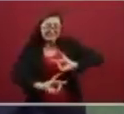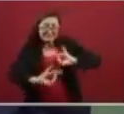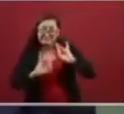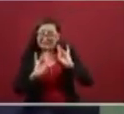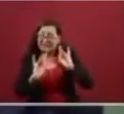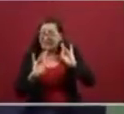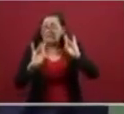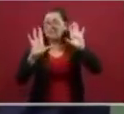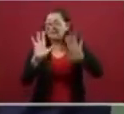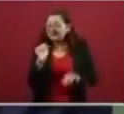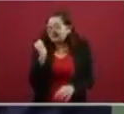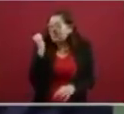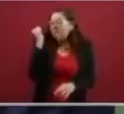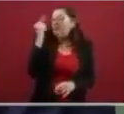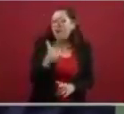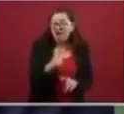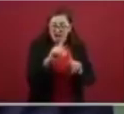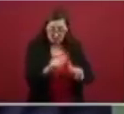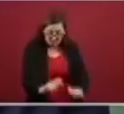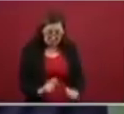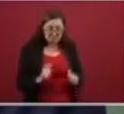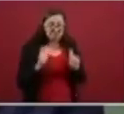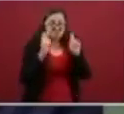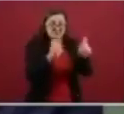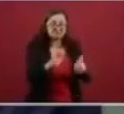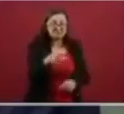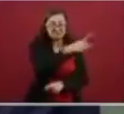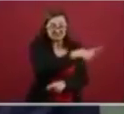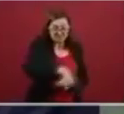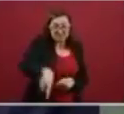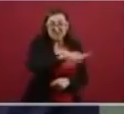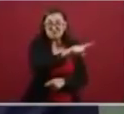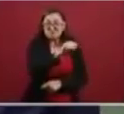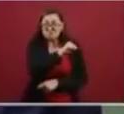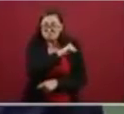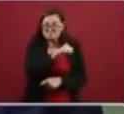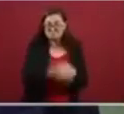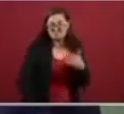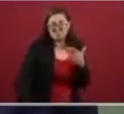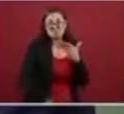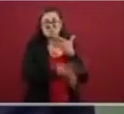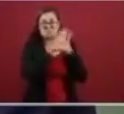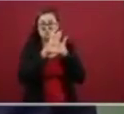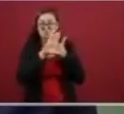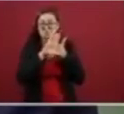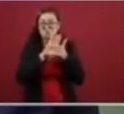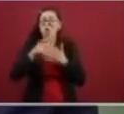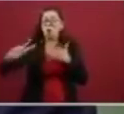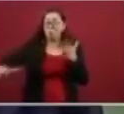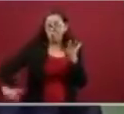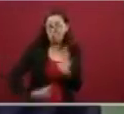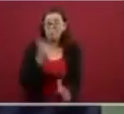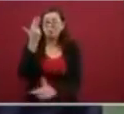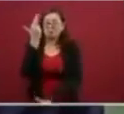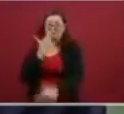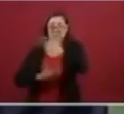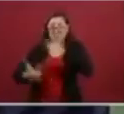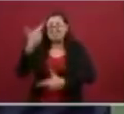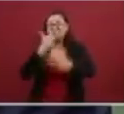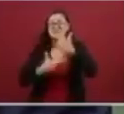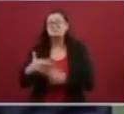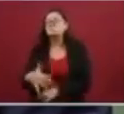circunstancia podrían nuestros adversarios dar marcha atrás a lo